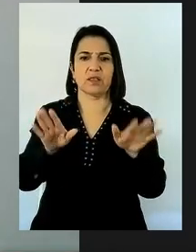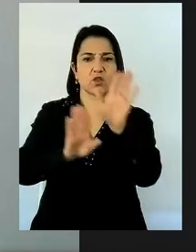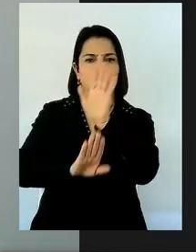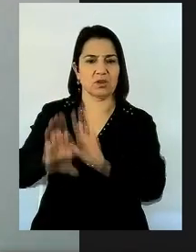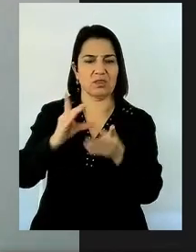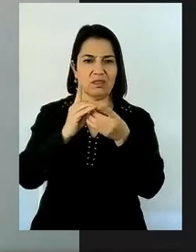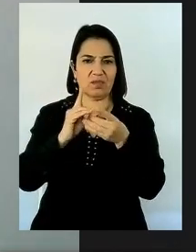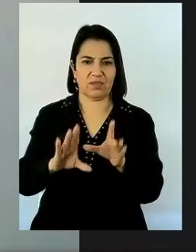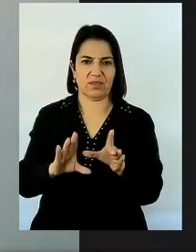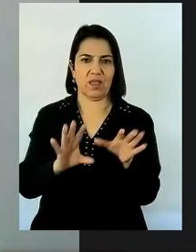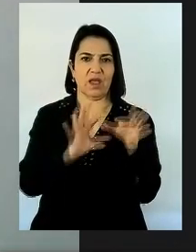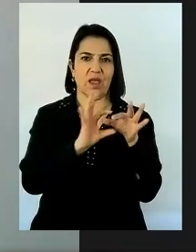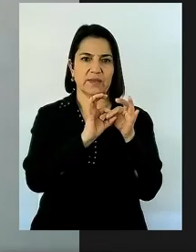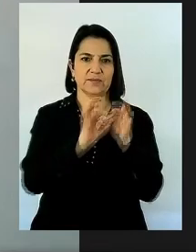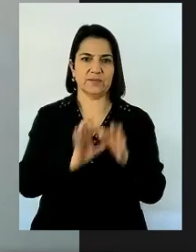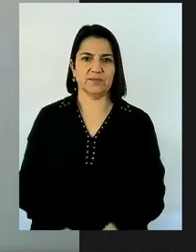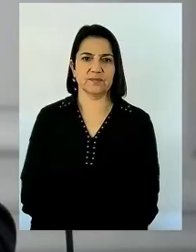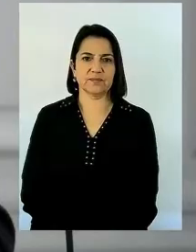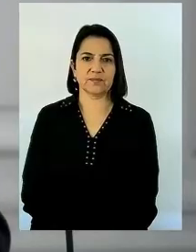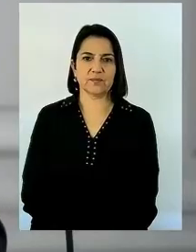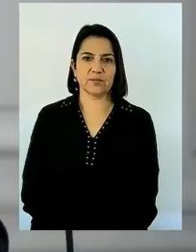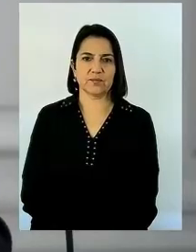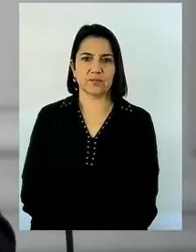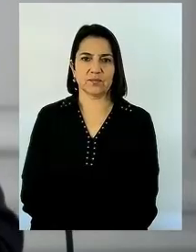Muchas gracias.